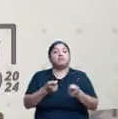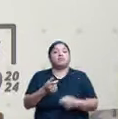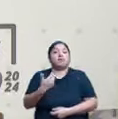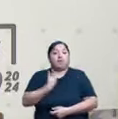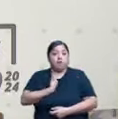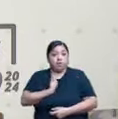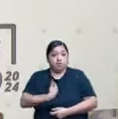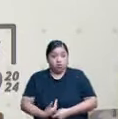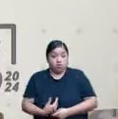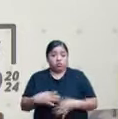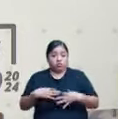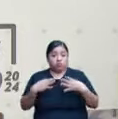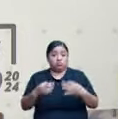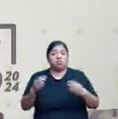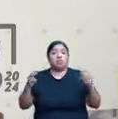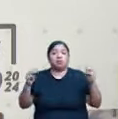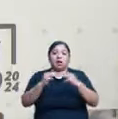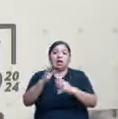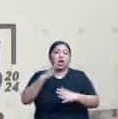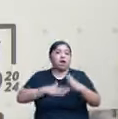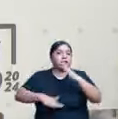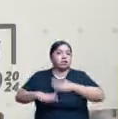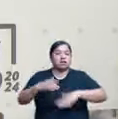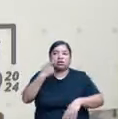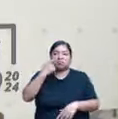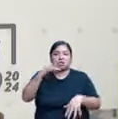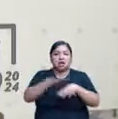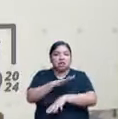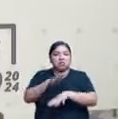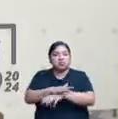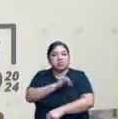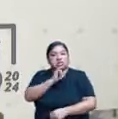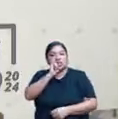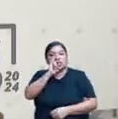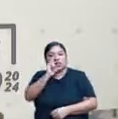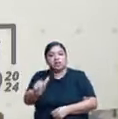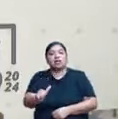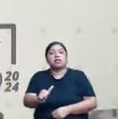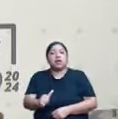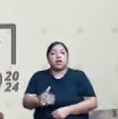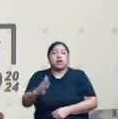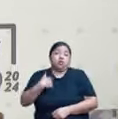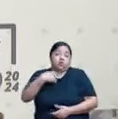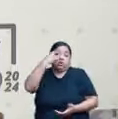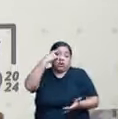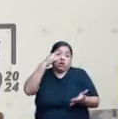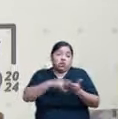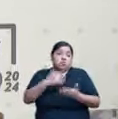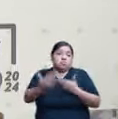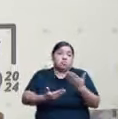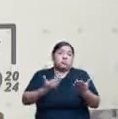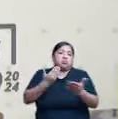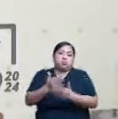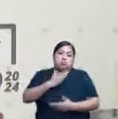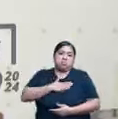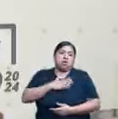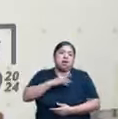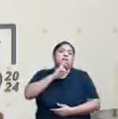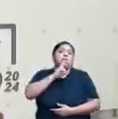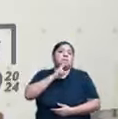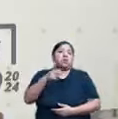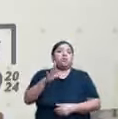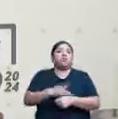Soy una mixquiahualense cansada de no ver cambios y considero que mis propuestas son las mejores por ser concretas,